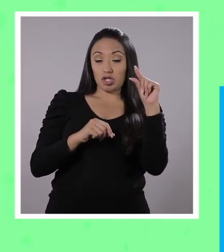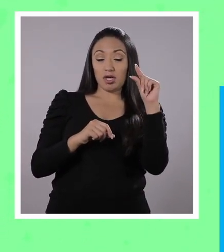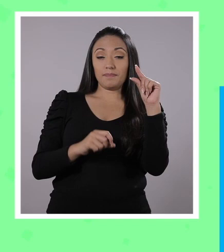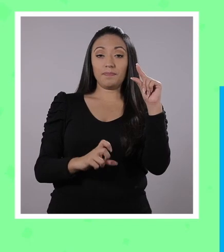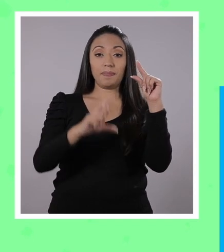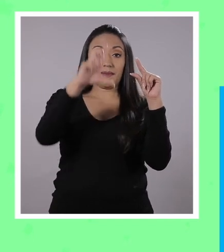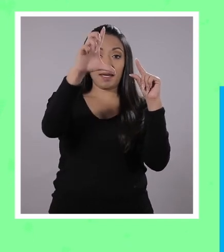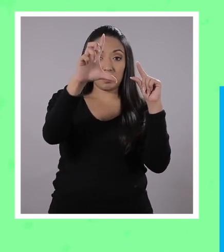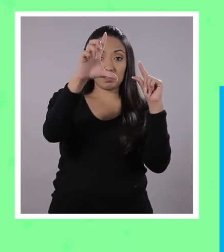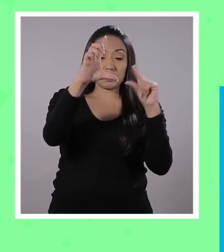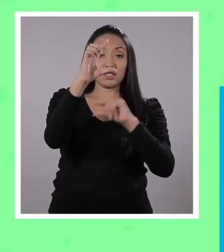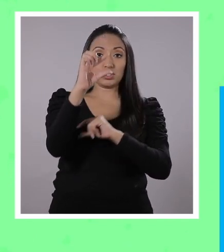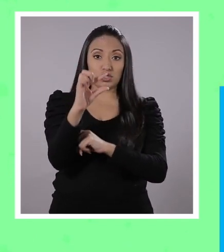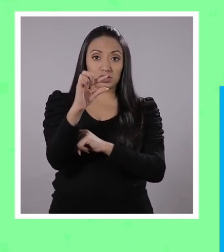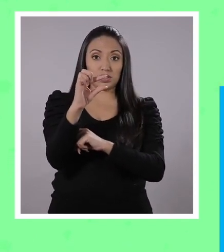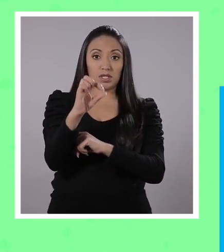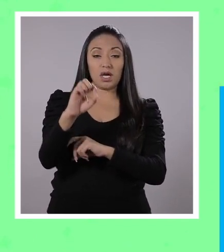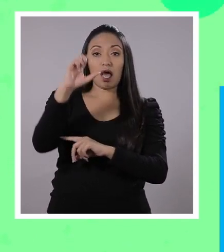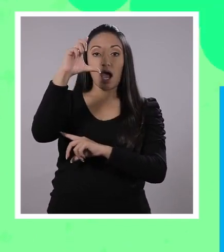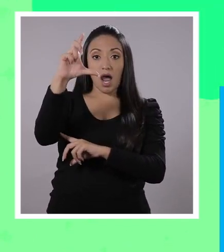Una cuchara.